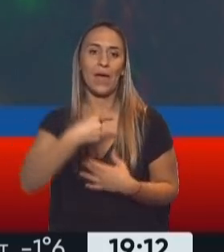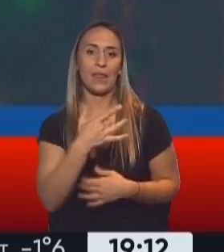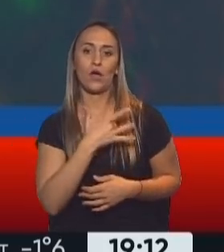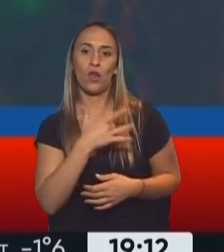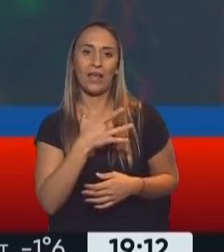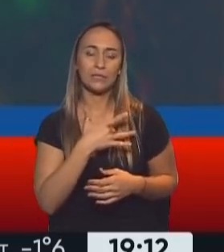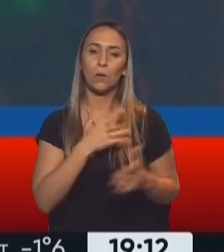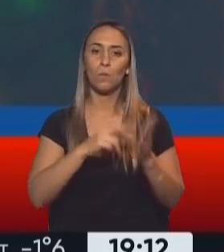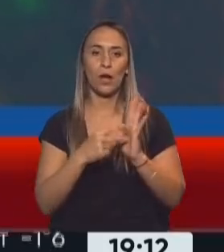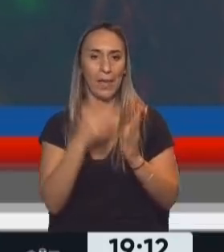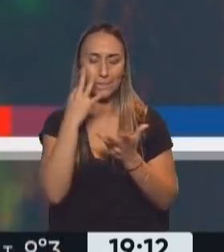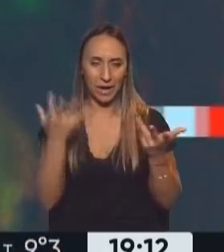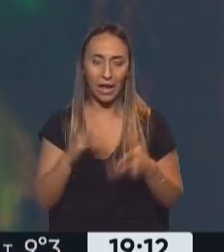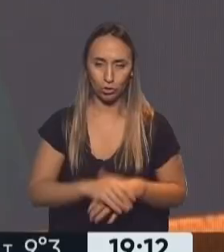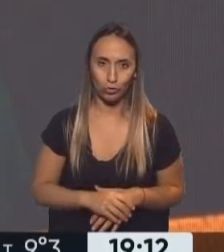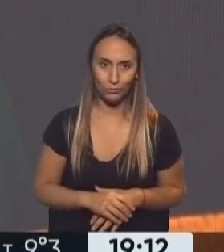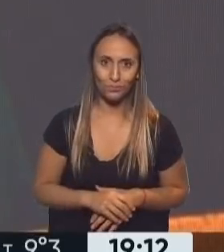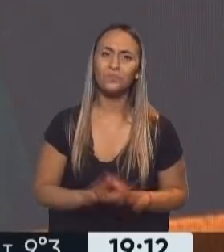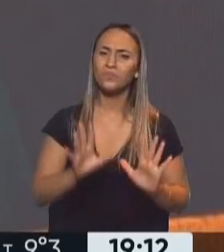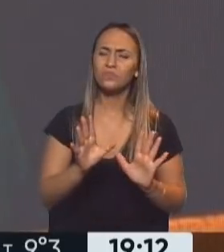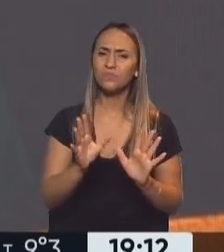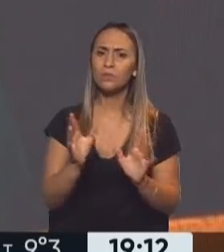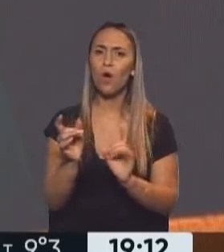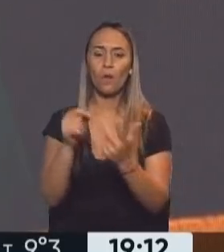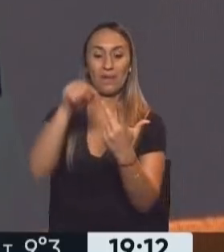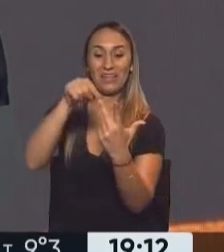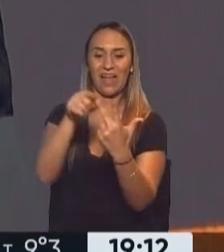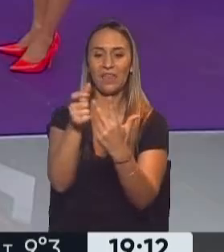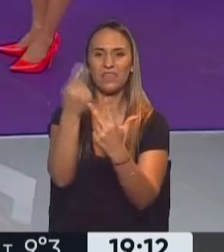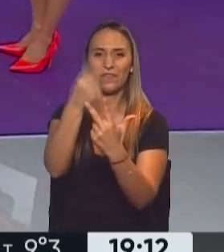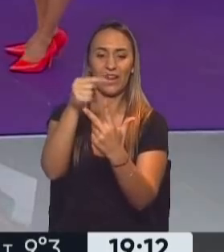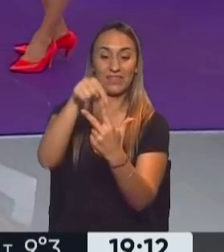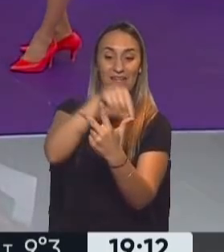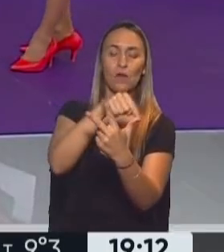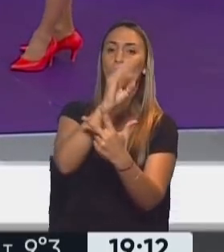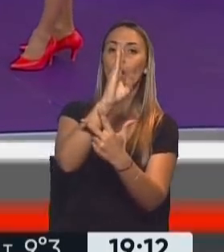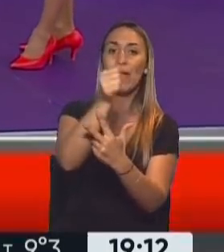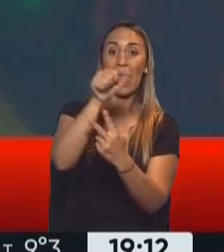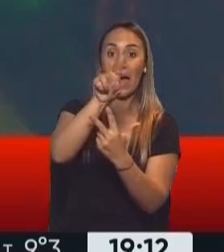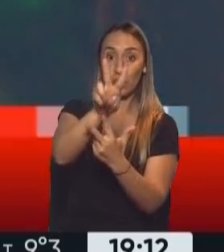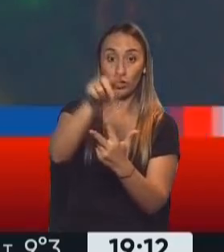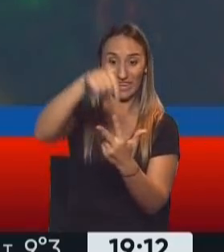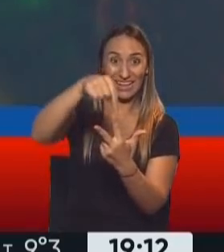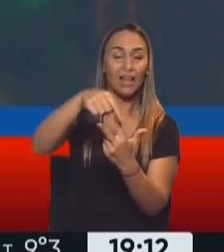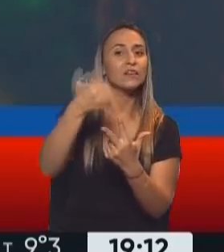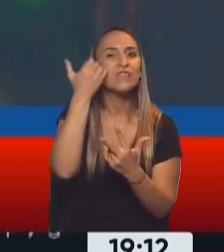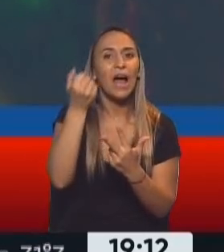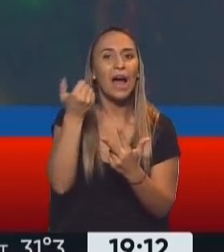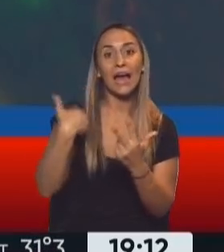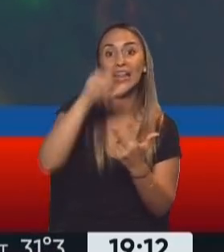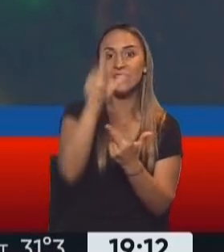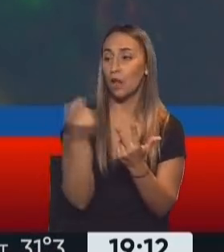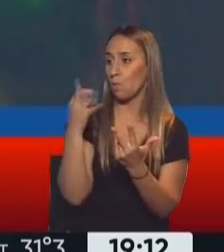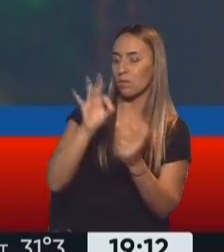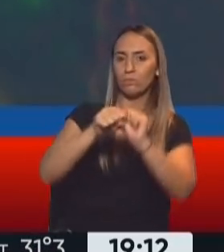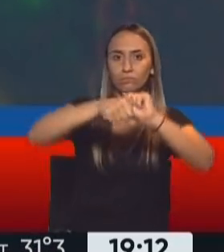variantes. Se diferencia de las otras por eso. Aparentemente por eso. La BA3, no la BA2, la que se ha encontrado aquí. Es que la BA2 lo que